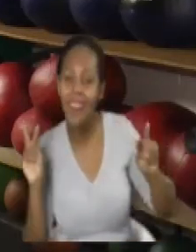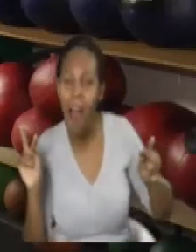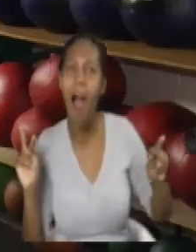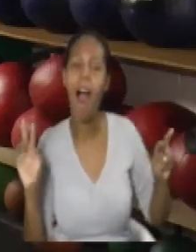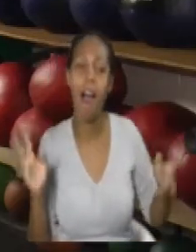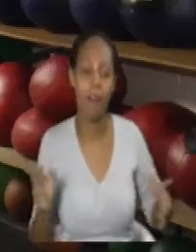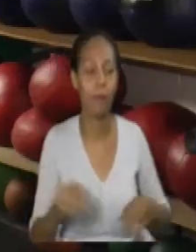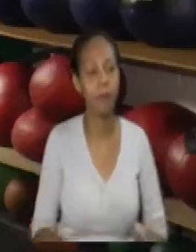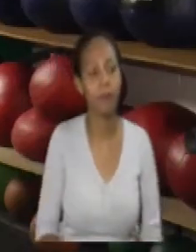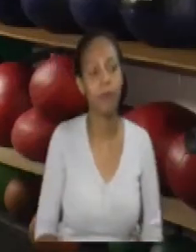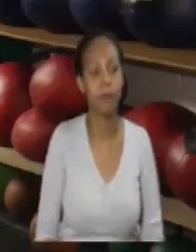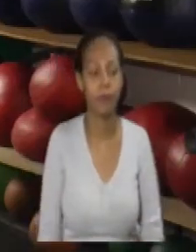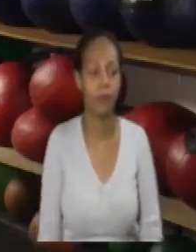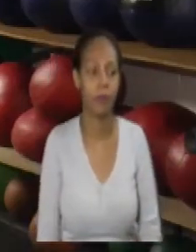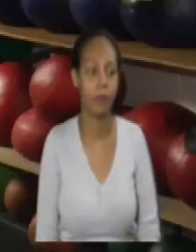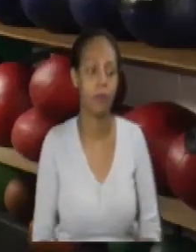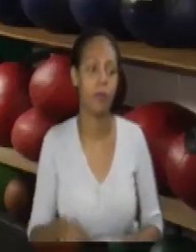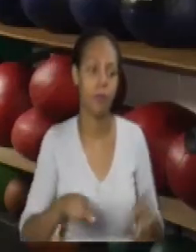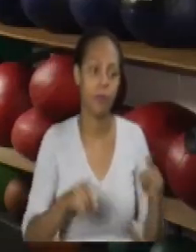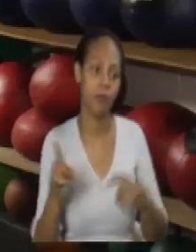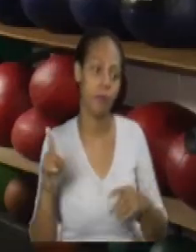para muchas personas que inician